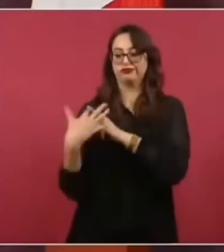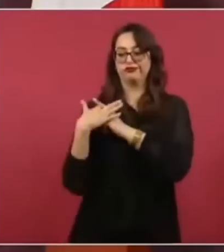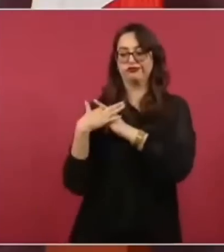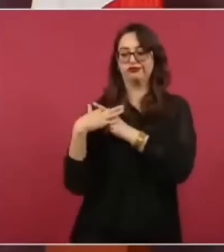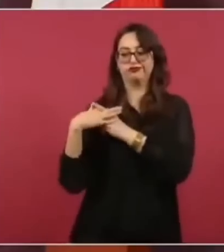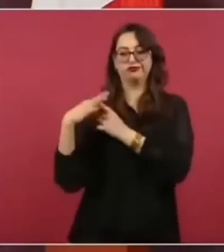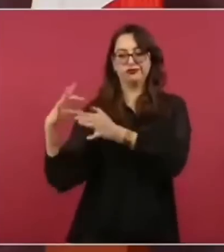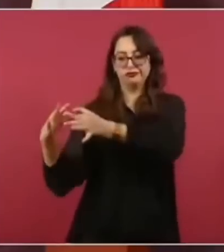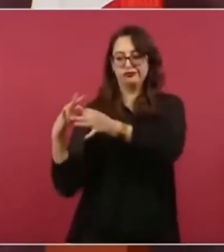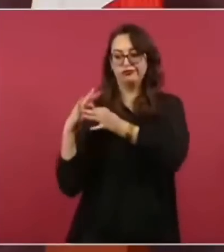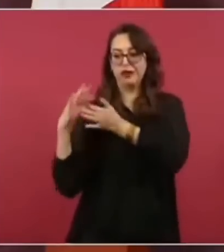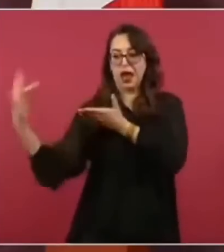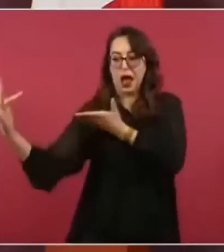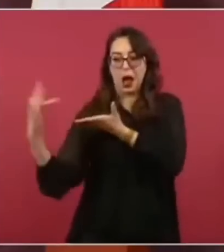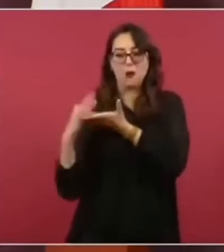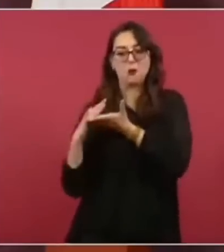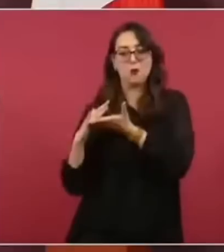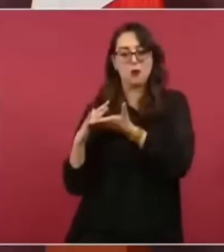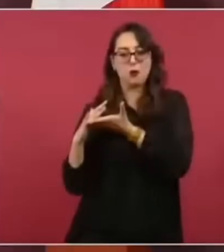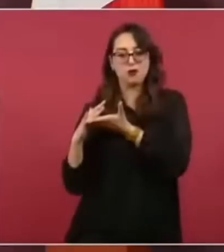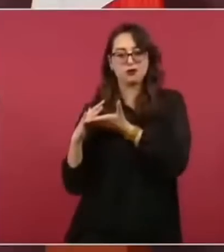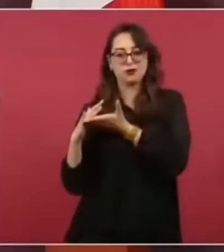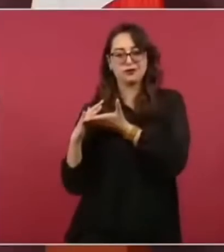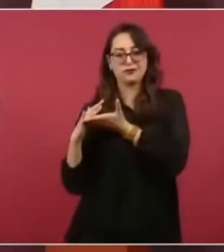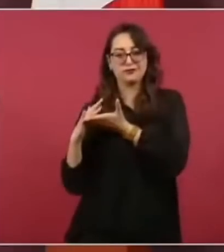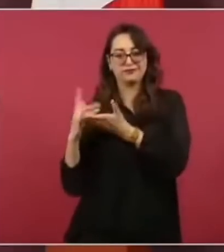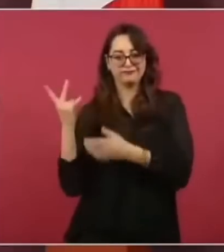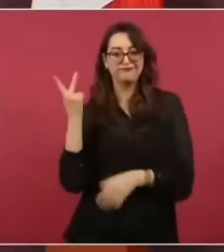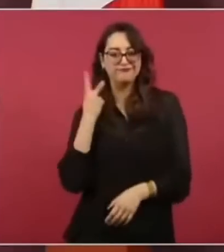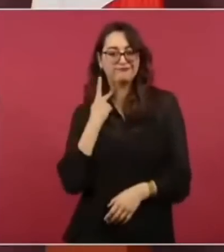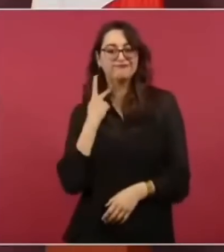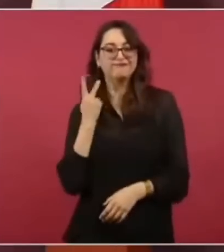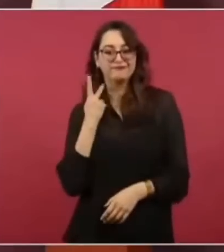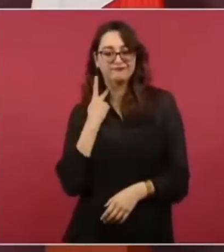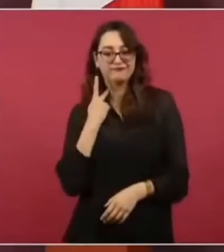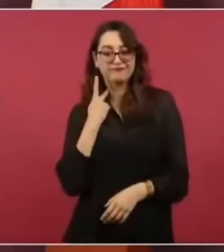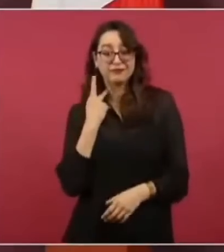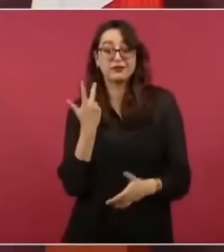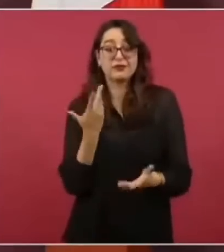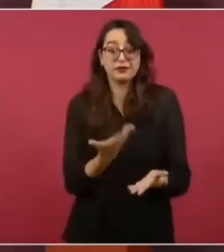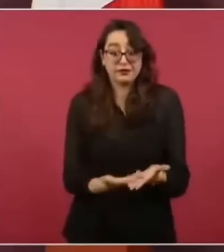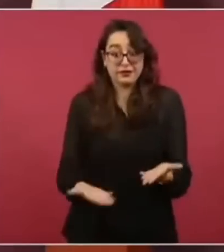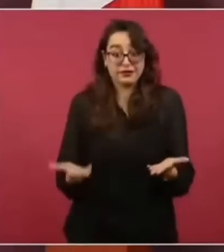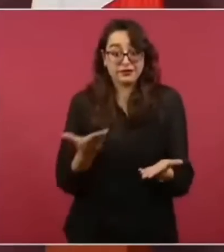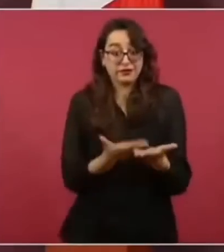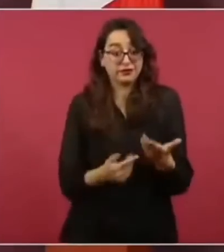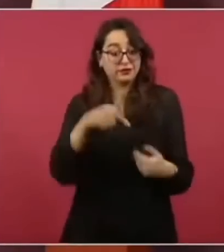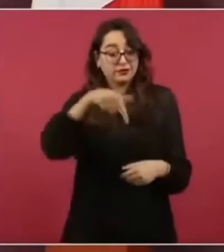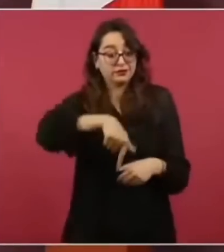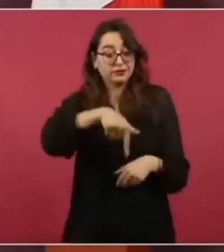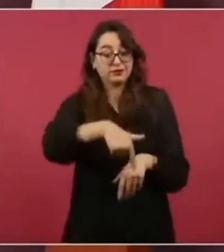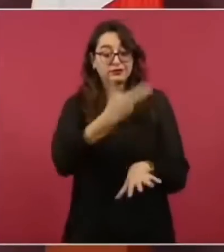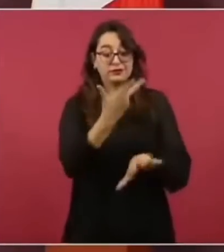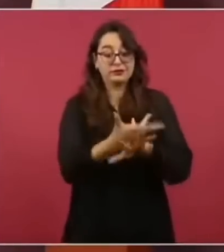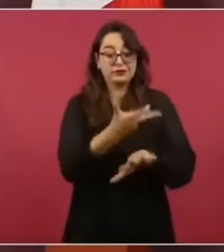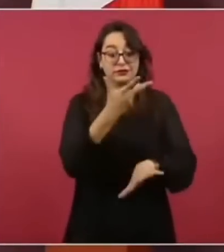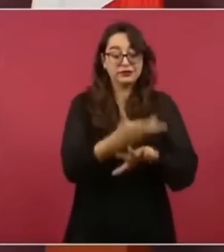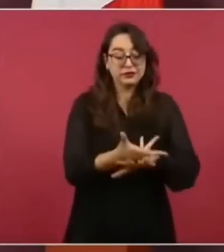al grupo que lo asesora les ha dado resultado